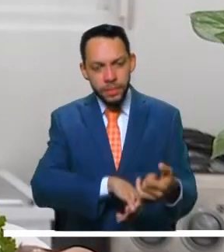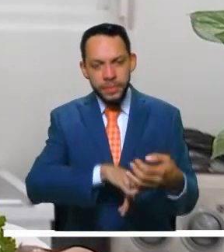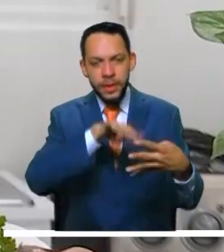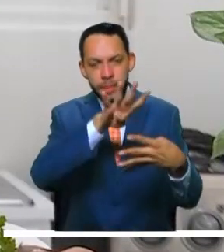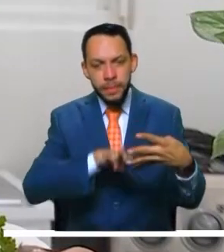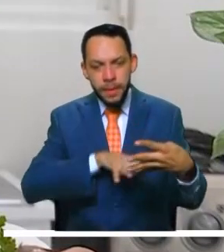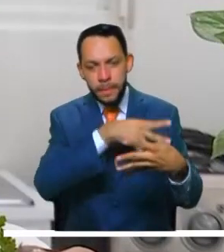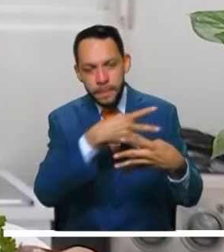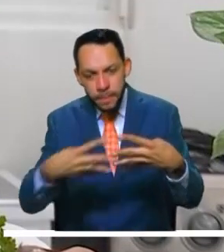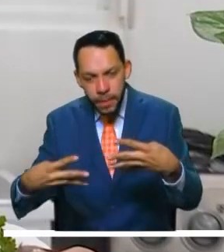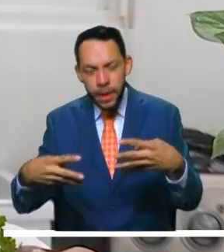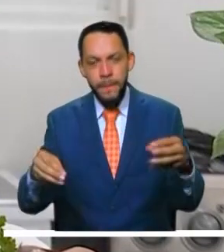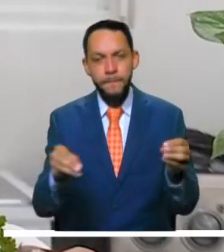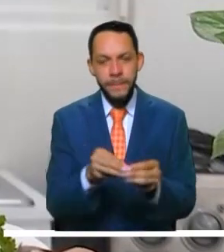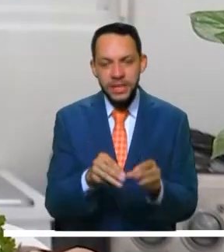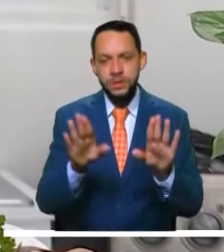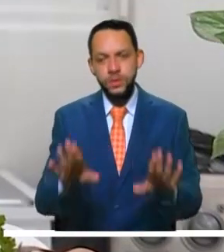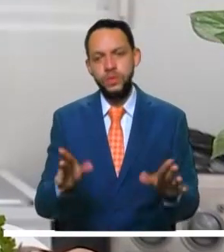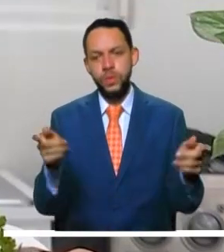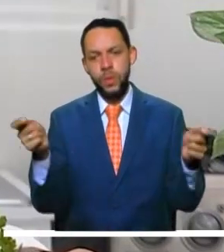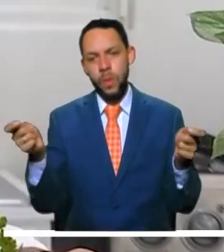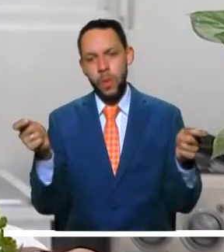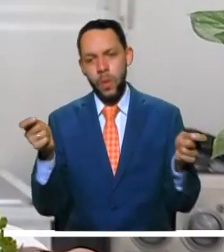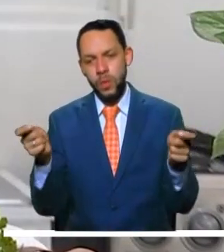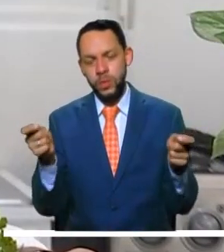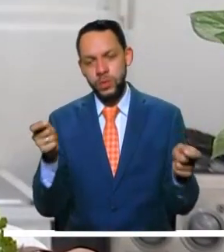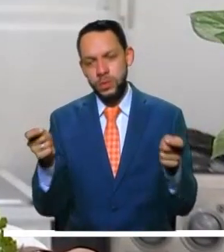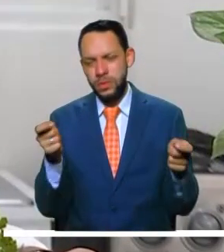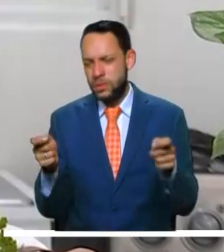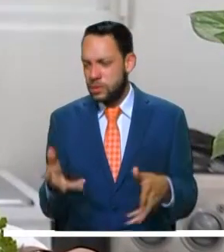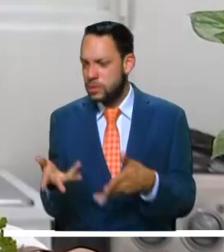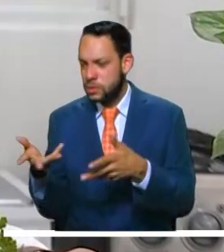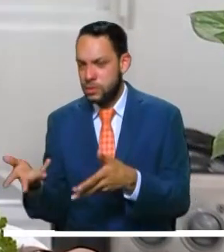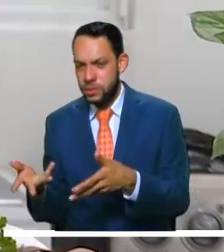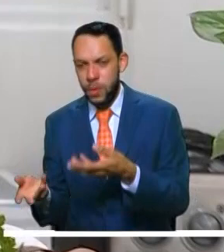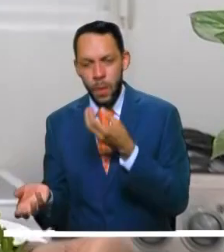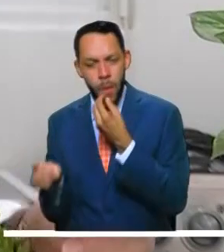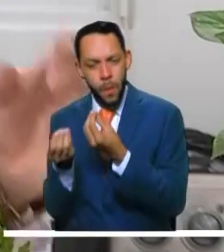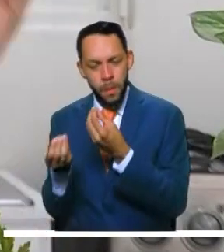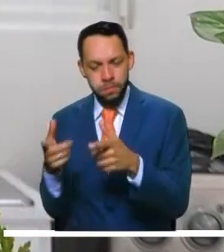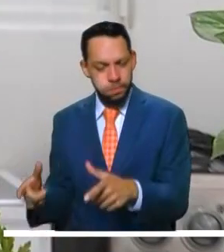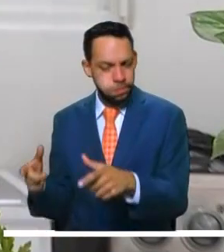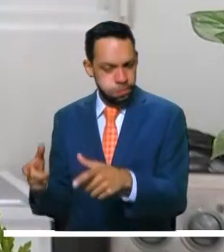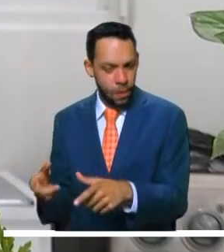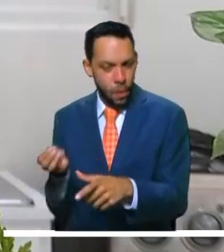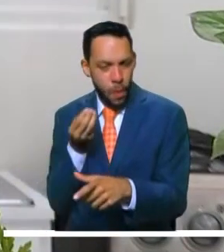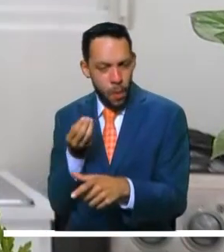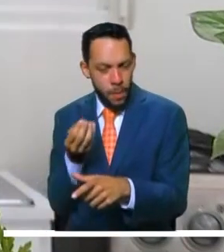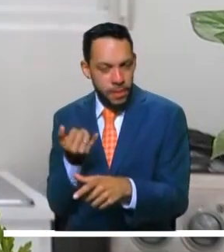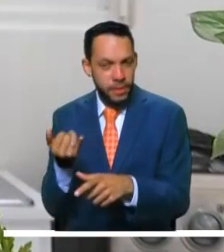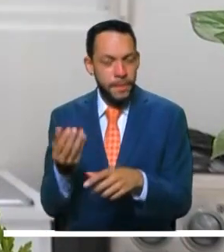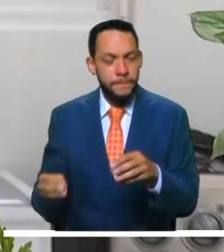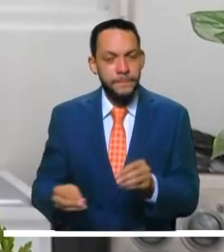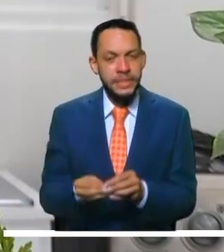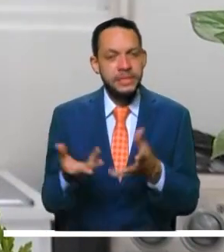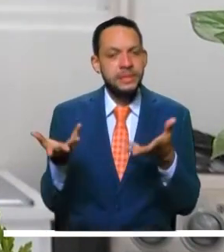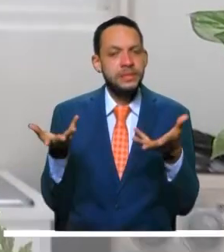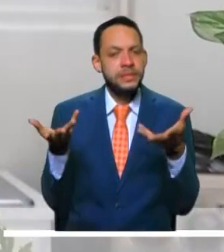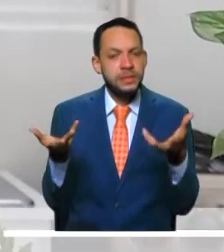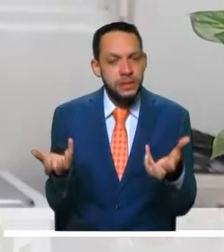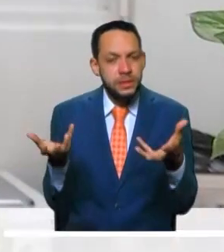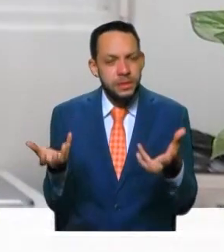horarios, el control de la alimentación. E indiscutiblemente, si ustedes quieren